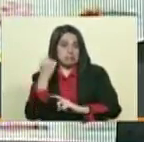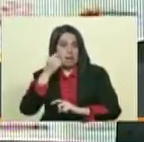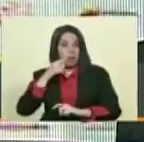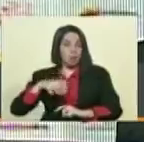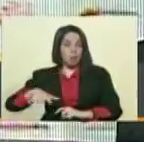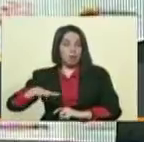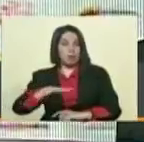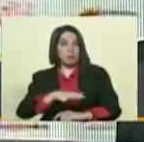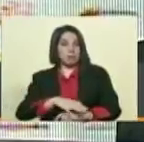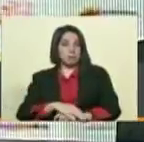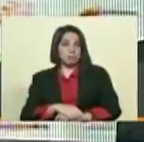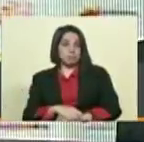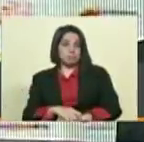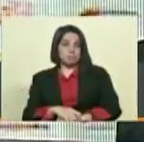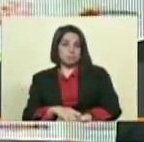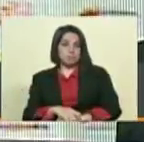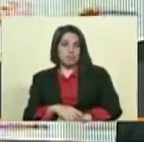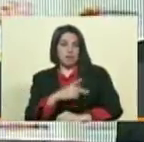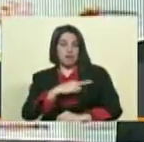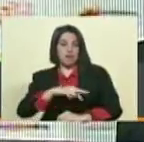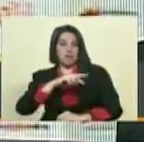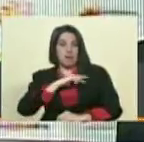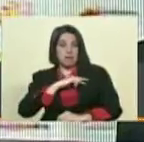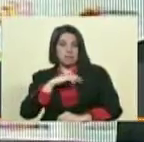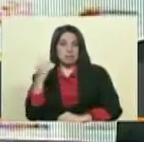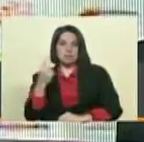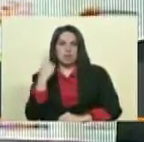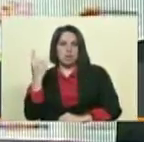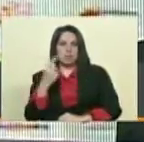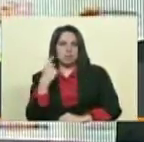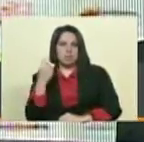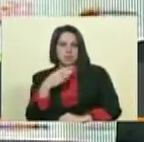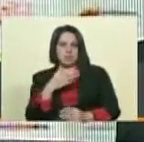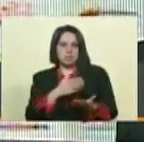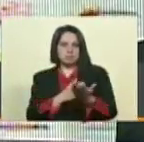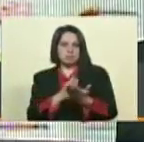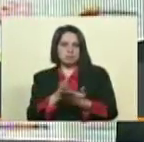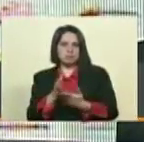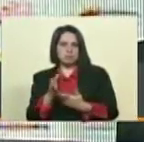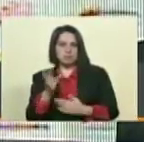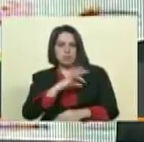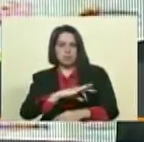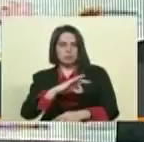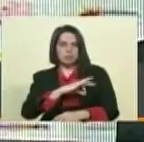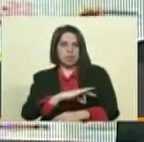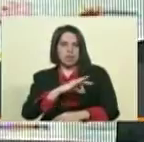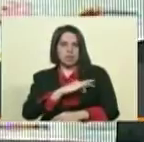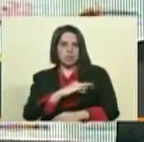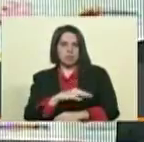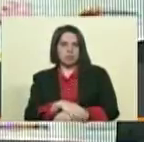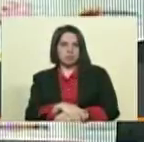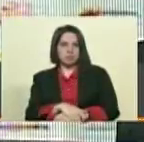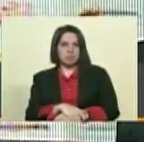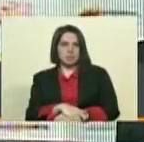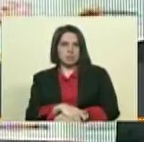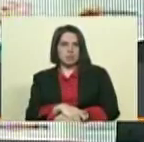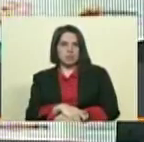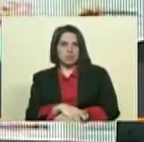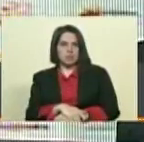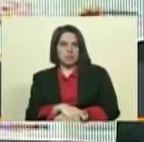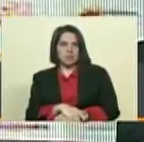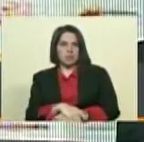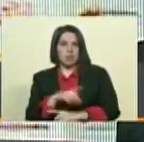falsas, y que solo por la vía del socialismo y de una